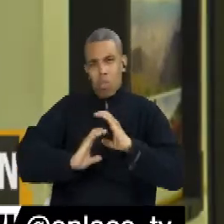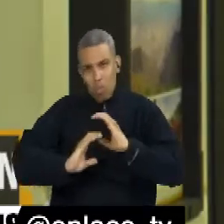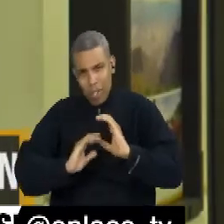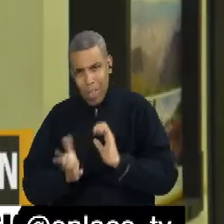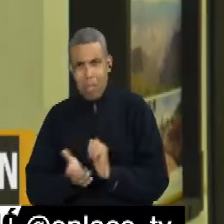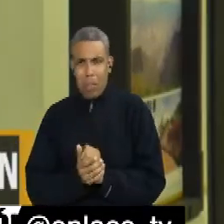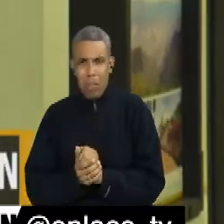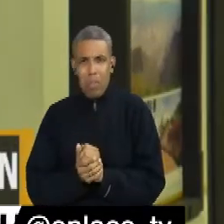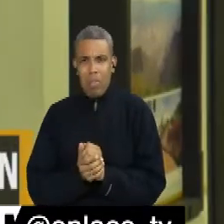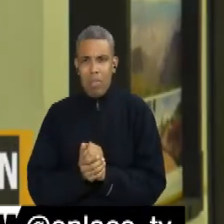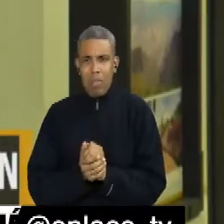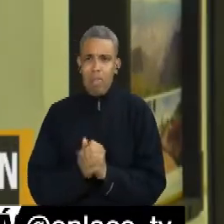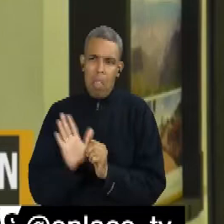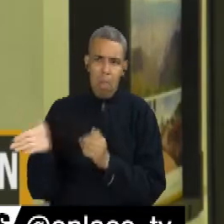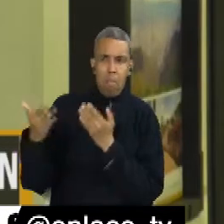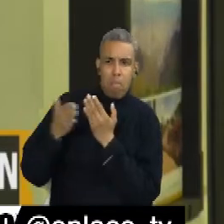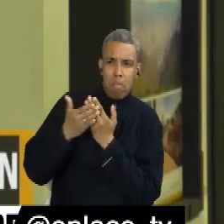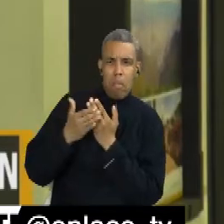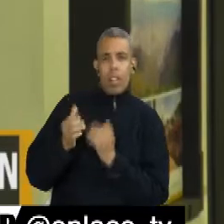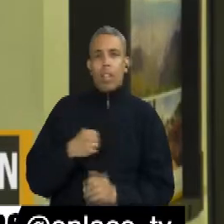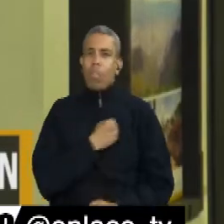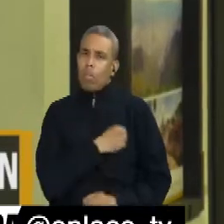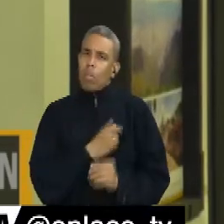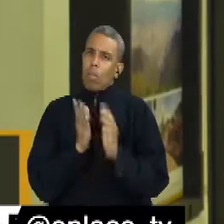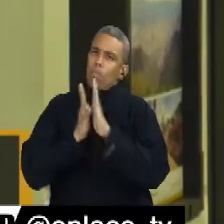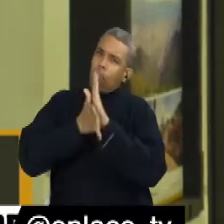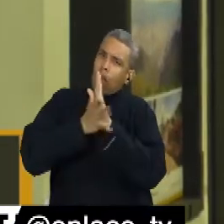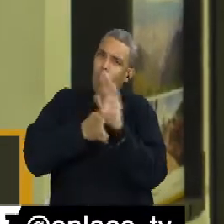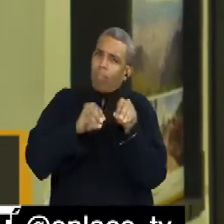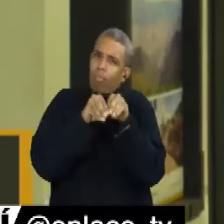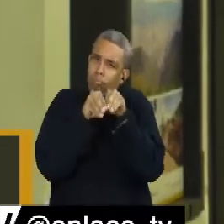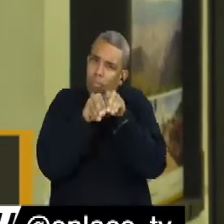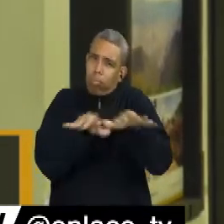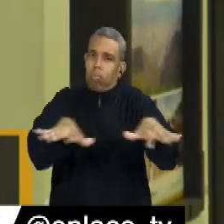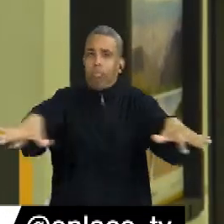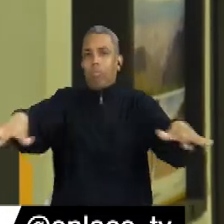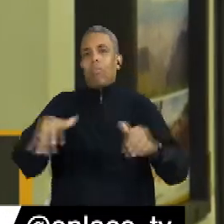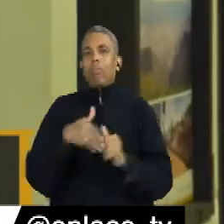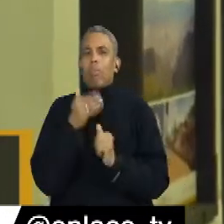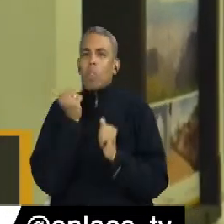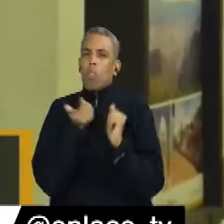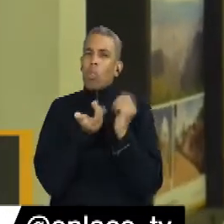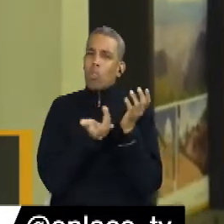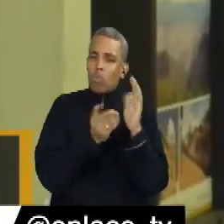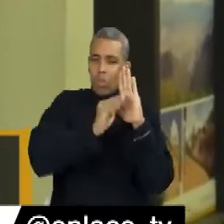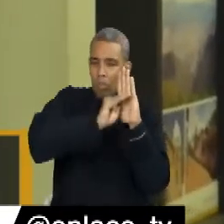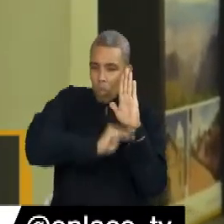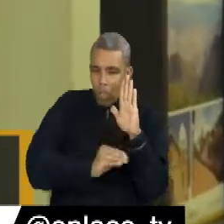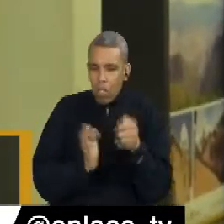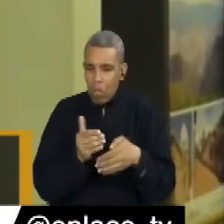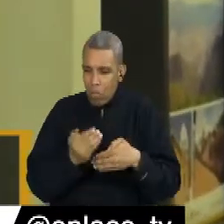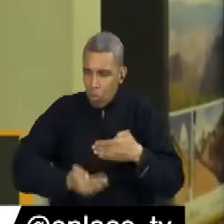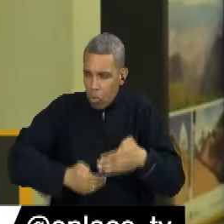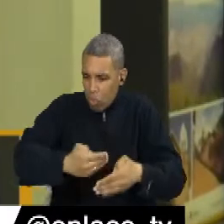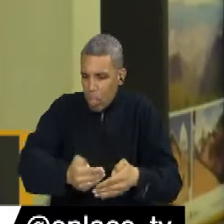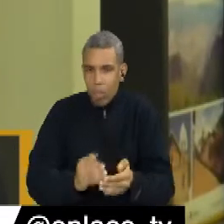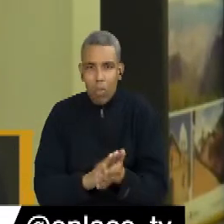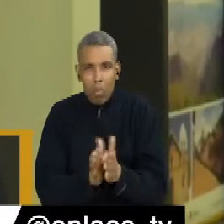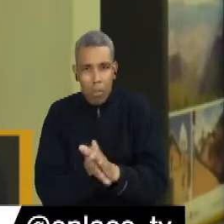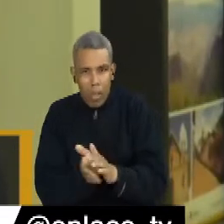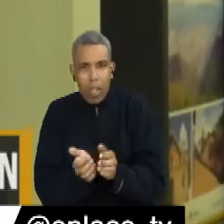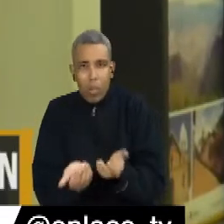y socialización de los resultados de la política de reintegración. Hoy vamos a tener un grupo de empresarios que quisieron acoger nuestra invitación